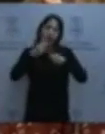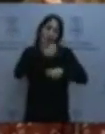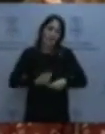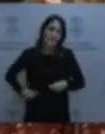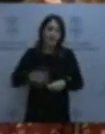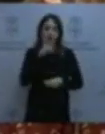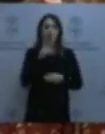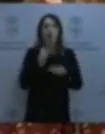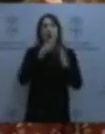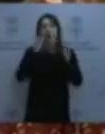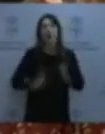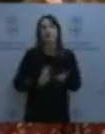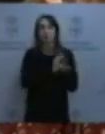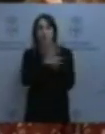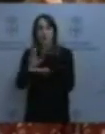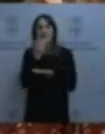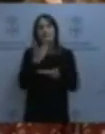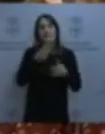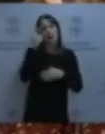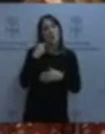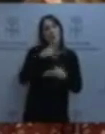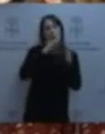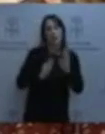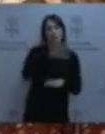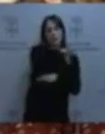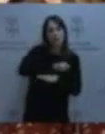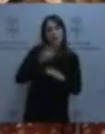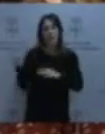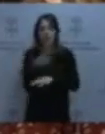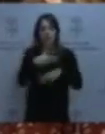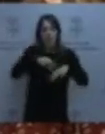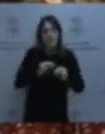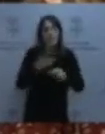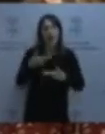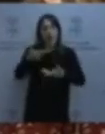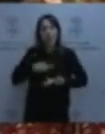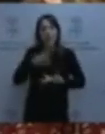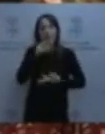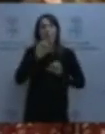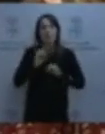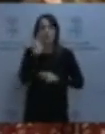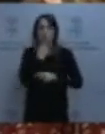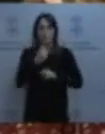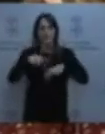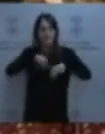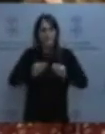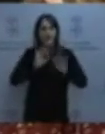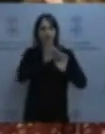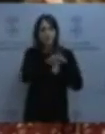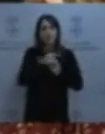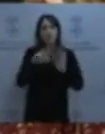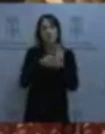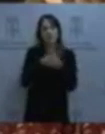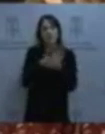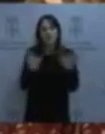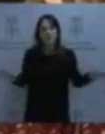te quita tu casa, se termina tu deuda, ayúdanos a que esto deje de ser una utopía. Esto fue de una concentración el día